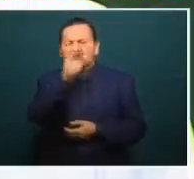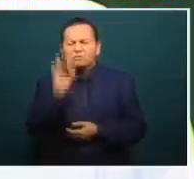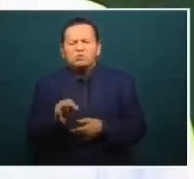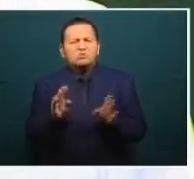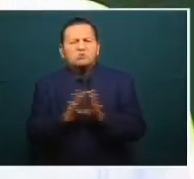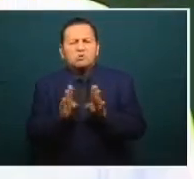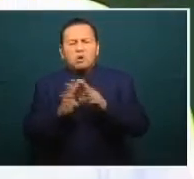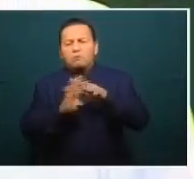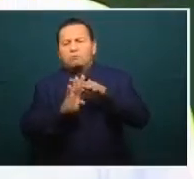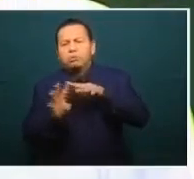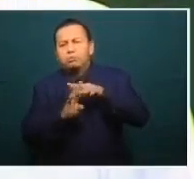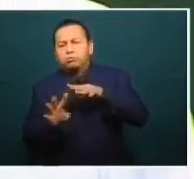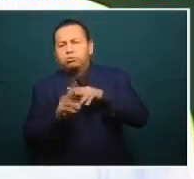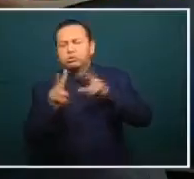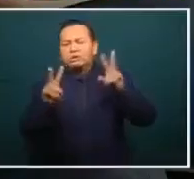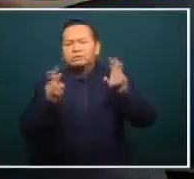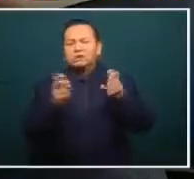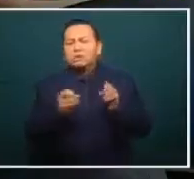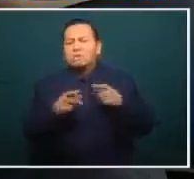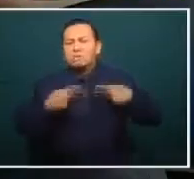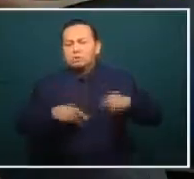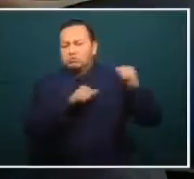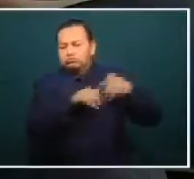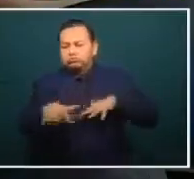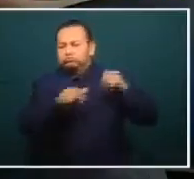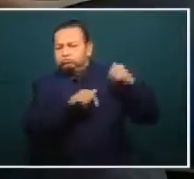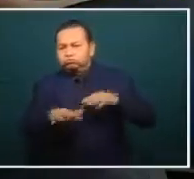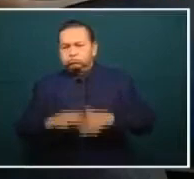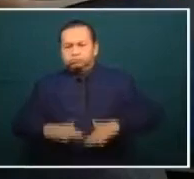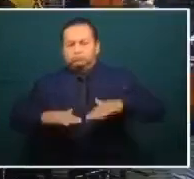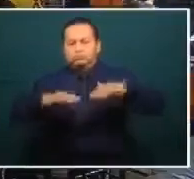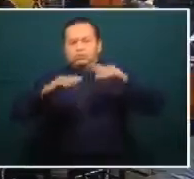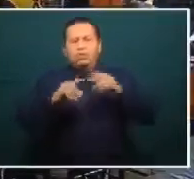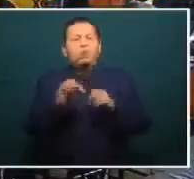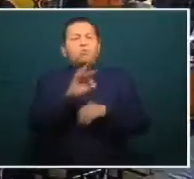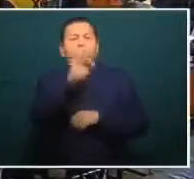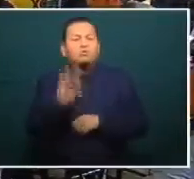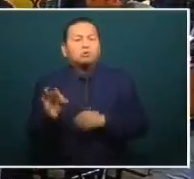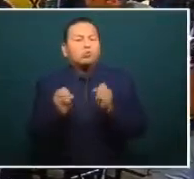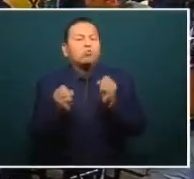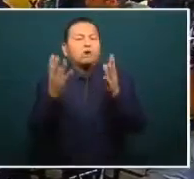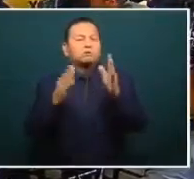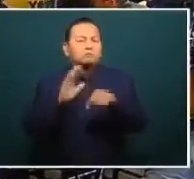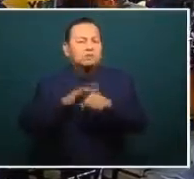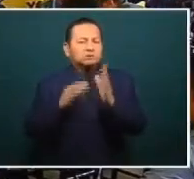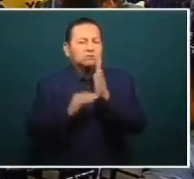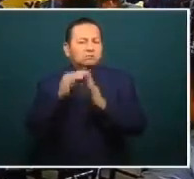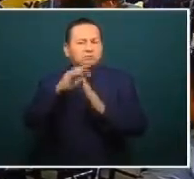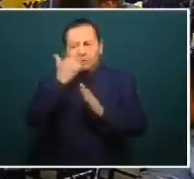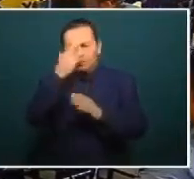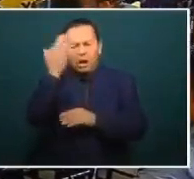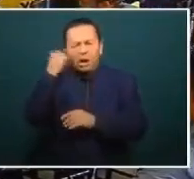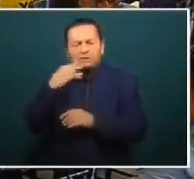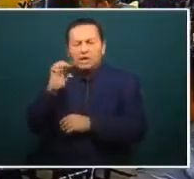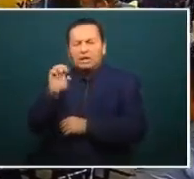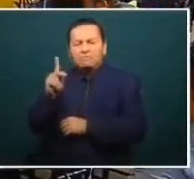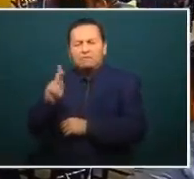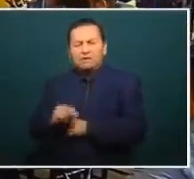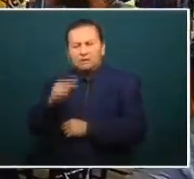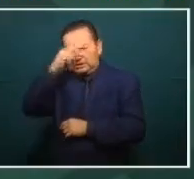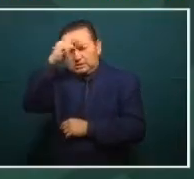flujo migratorio en lo que va de su administración con relación al sexenio pasado de Enrique Peña Nieto?